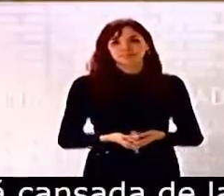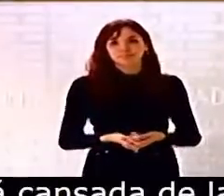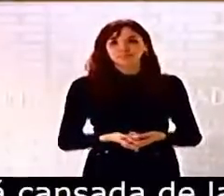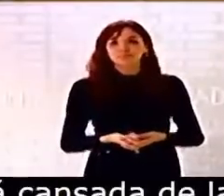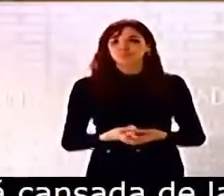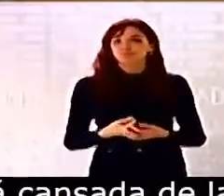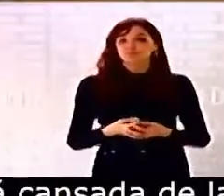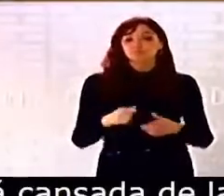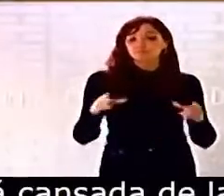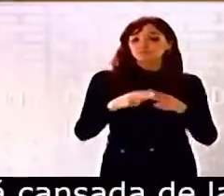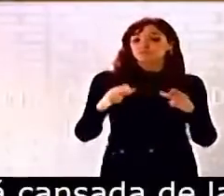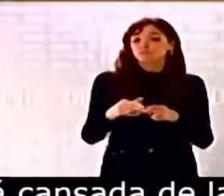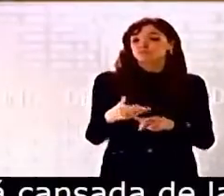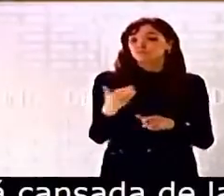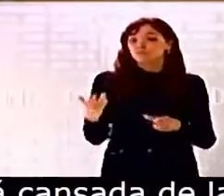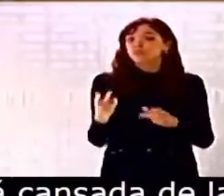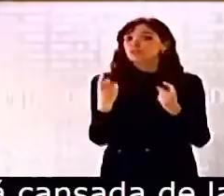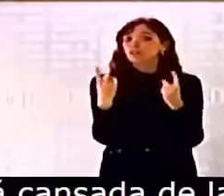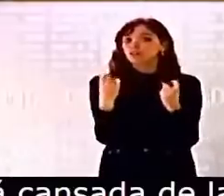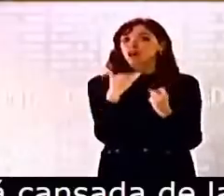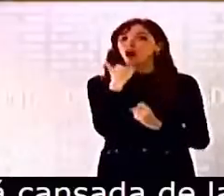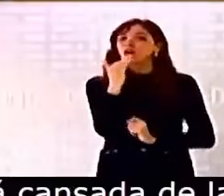y necesita una esperanza.